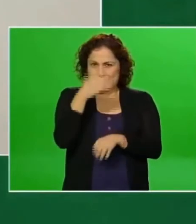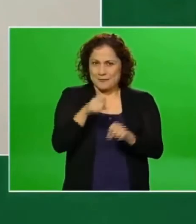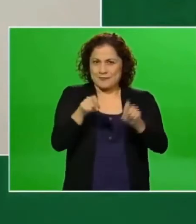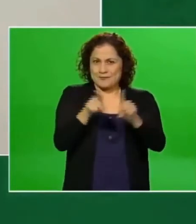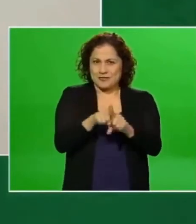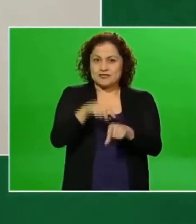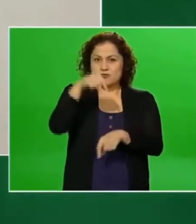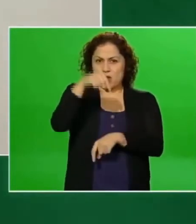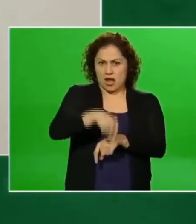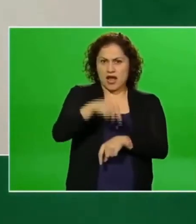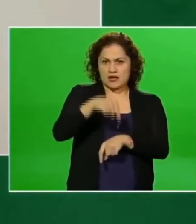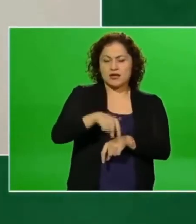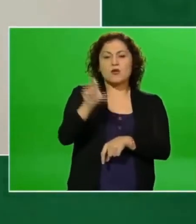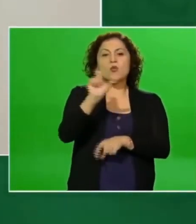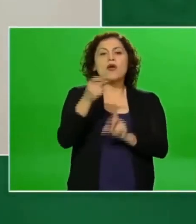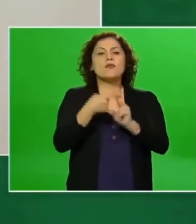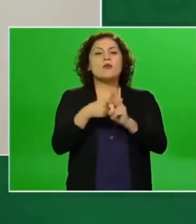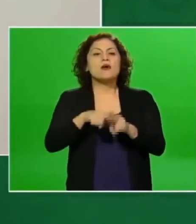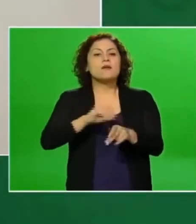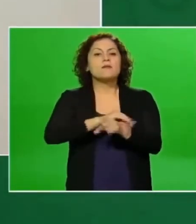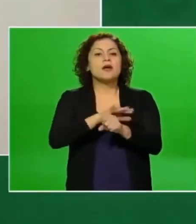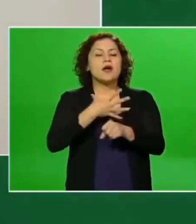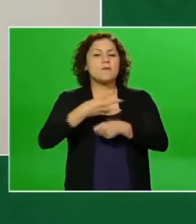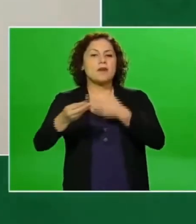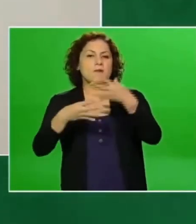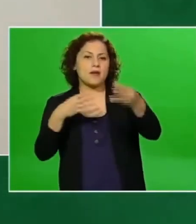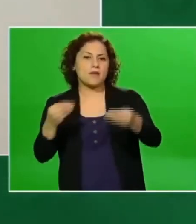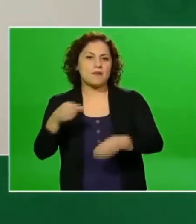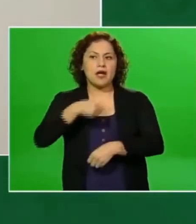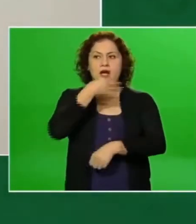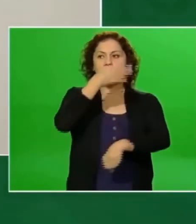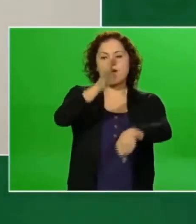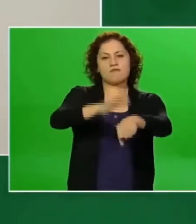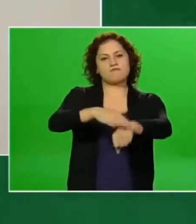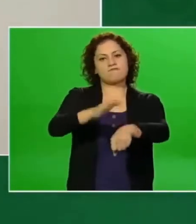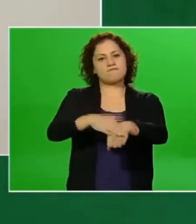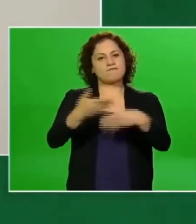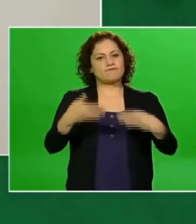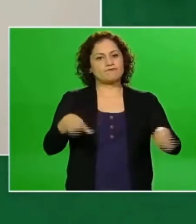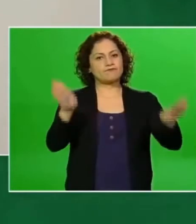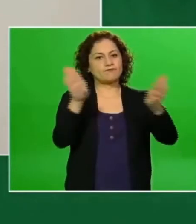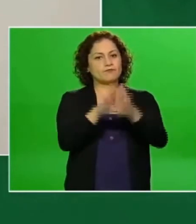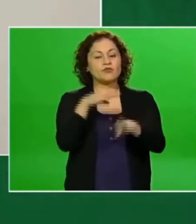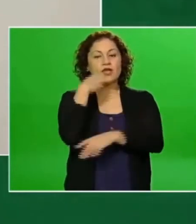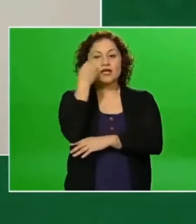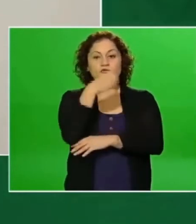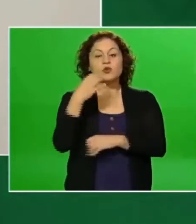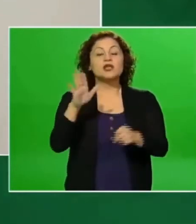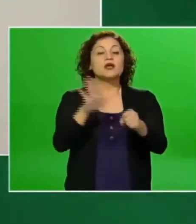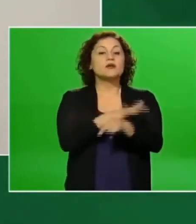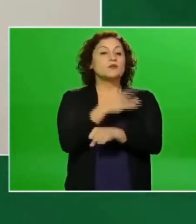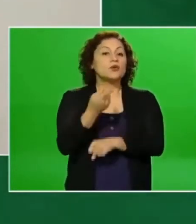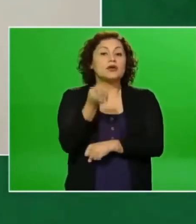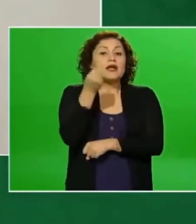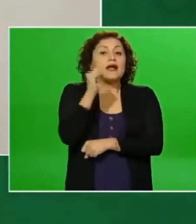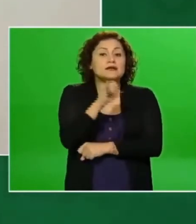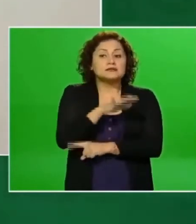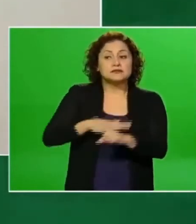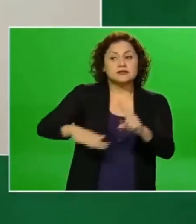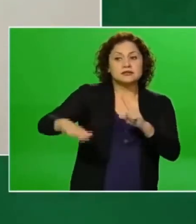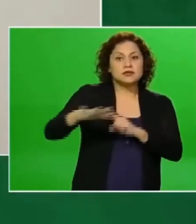decidió suspender las clases presenciales, porque todos los elementos que integran las clases presenciales pueden